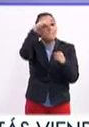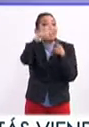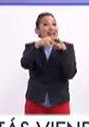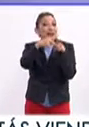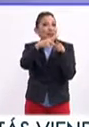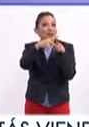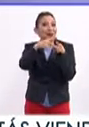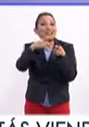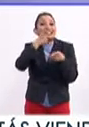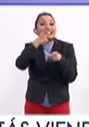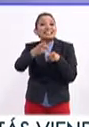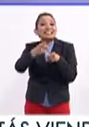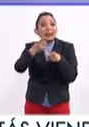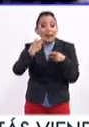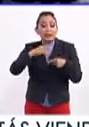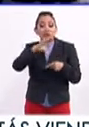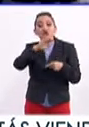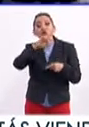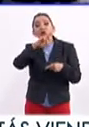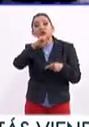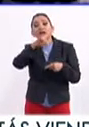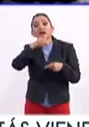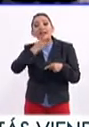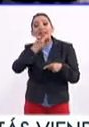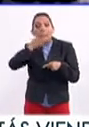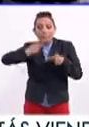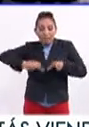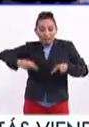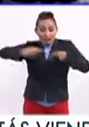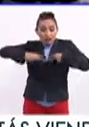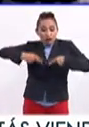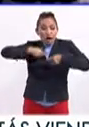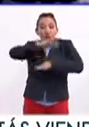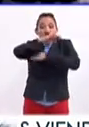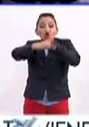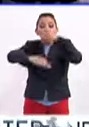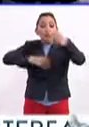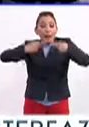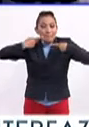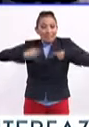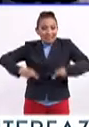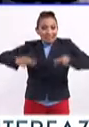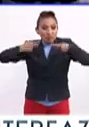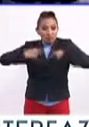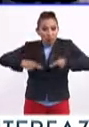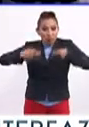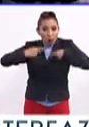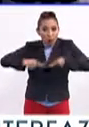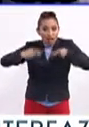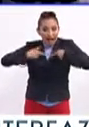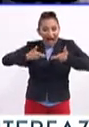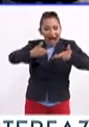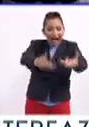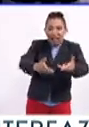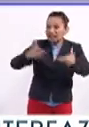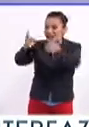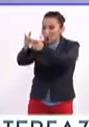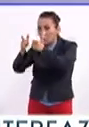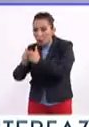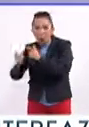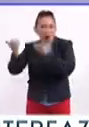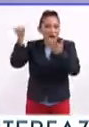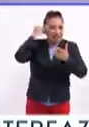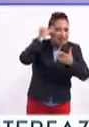mexicano, no dice ciudadano. Personas, podemos Dice incluir ahí a los toda migrantes, los de la caravana, persona. los de la calle, quien sea.